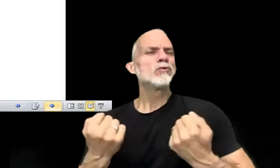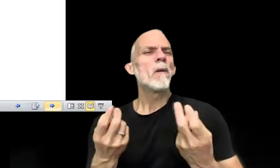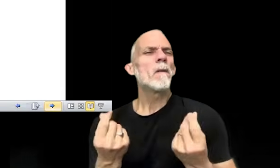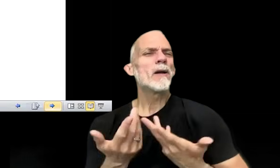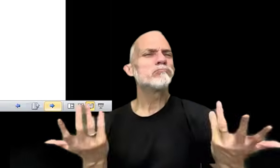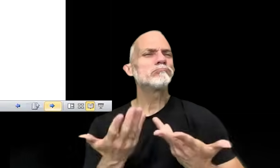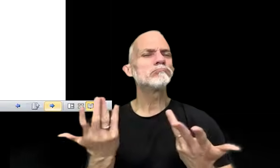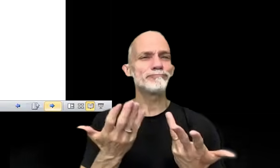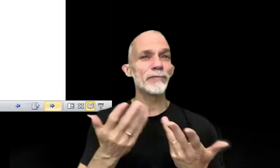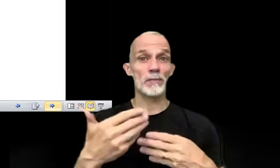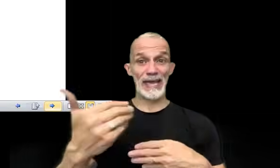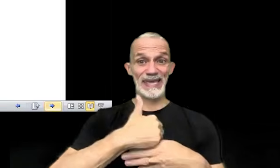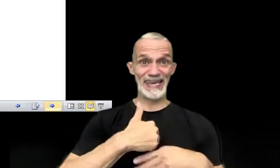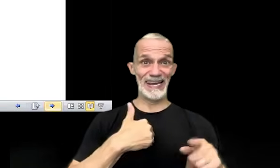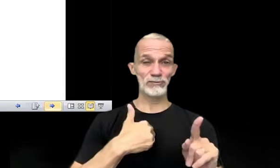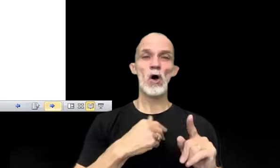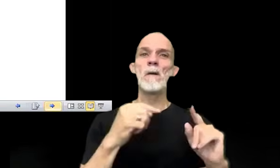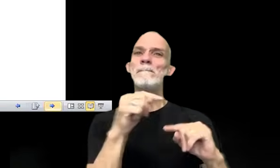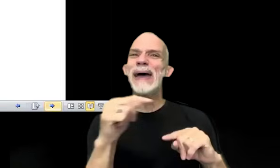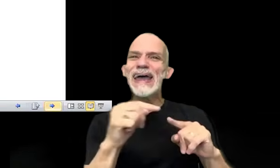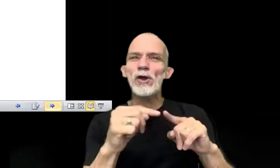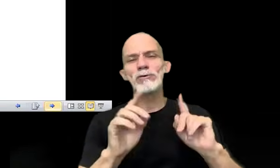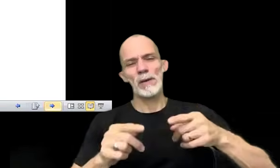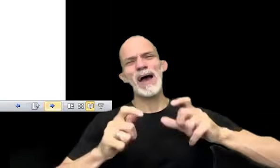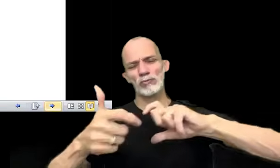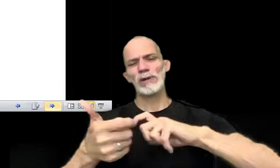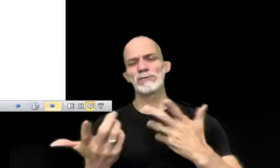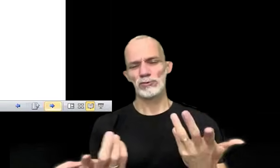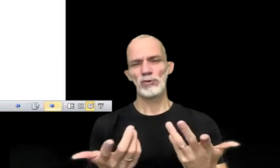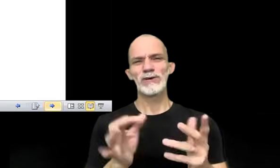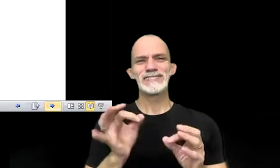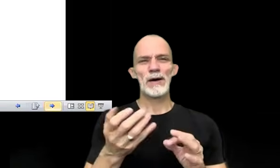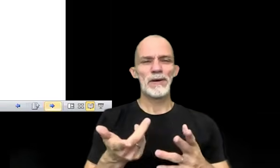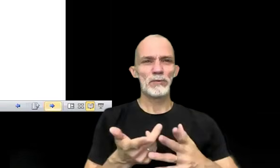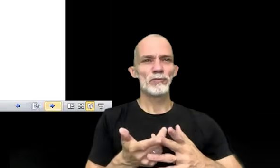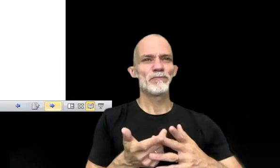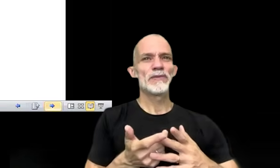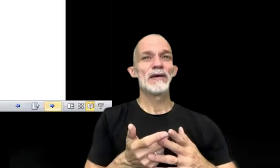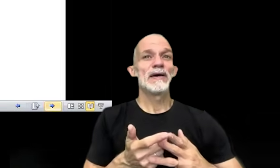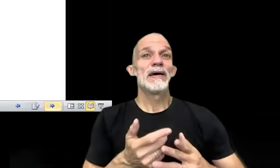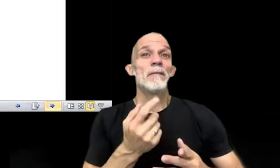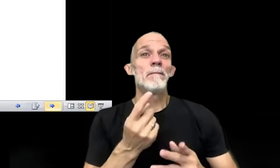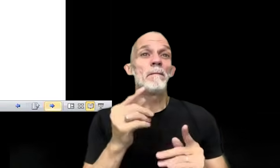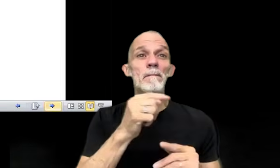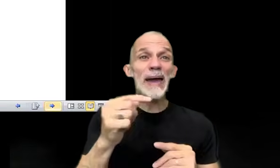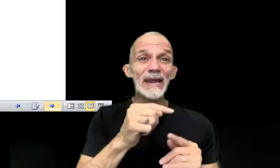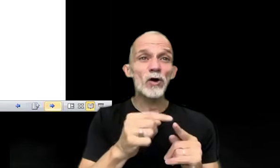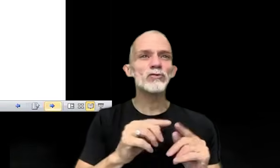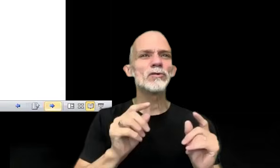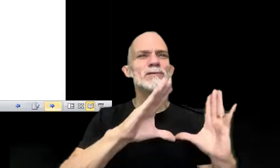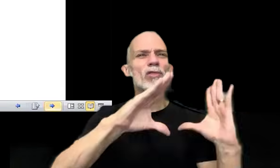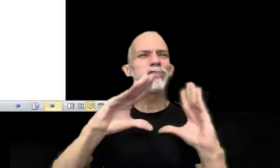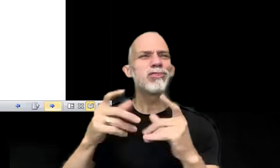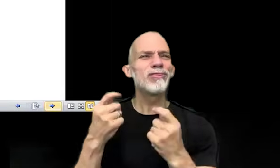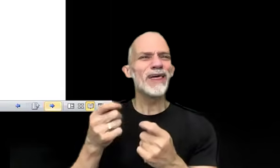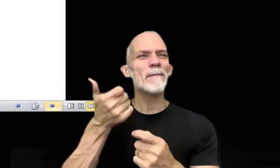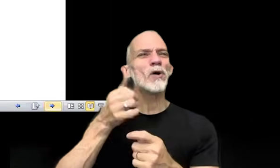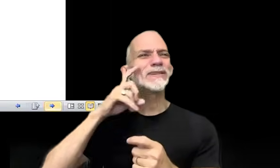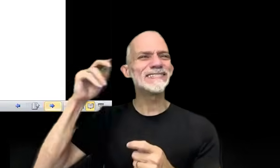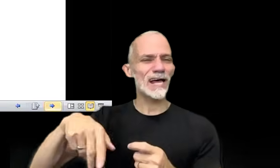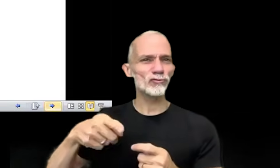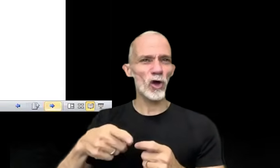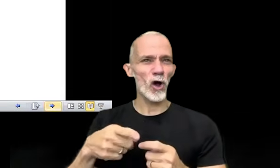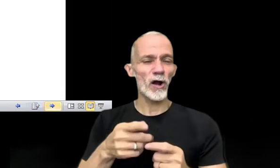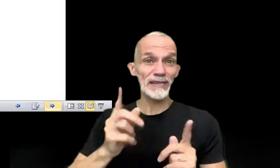que se evalúa el valor de ingreso menos, también actualizado, pues sabemos que es uno el índice, menos la amortización